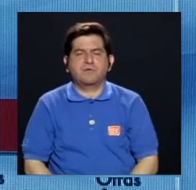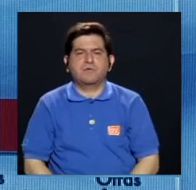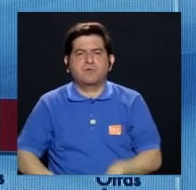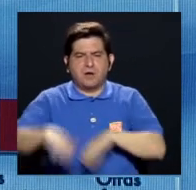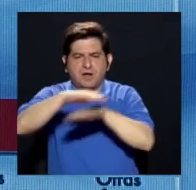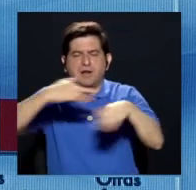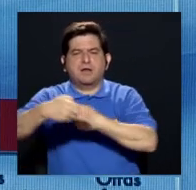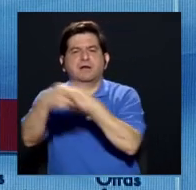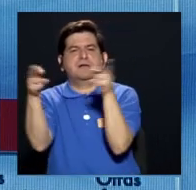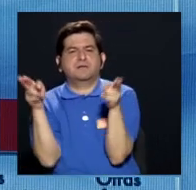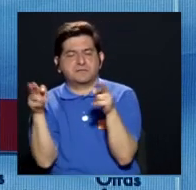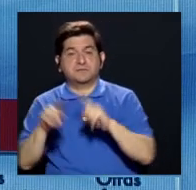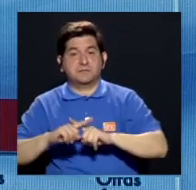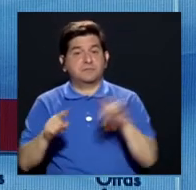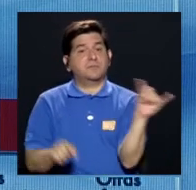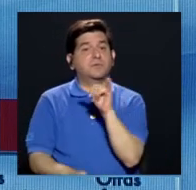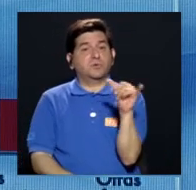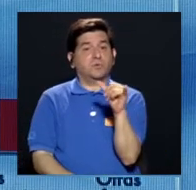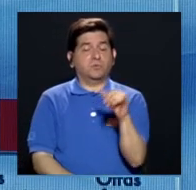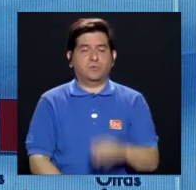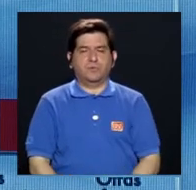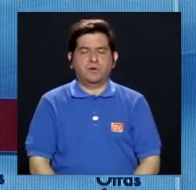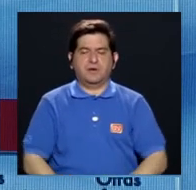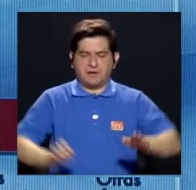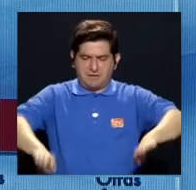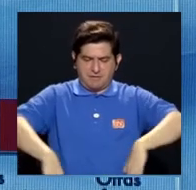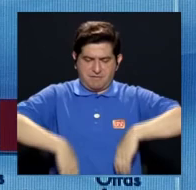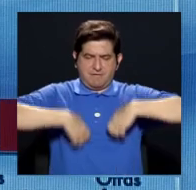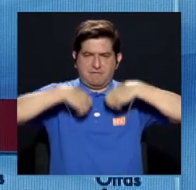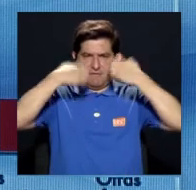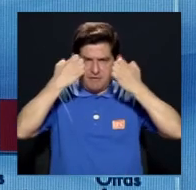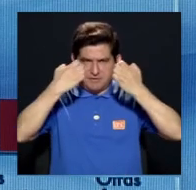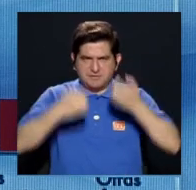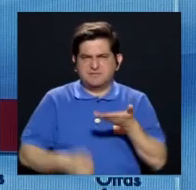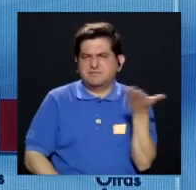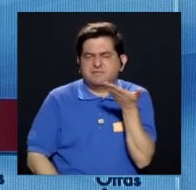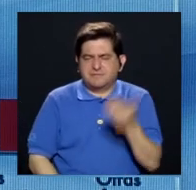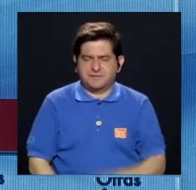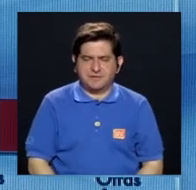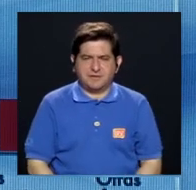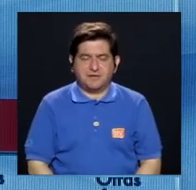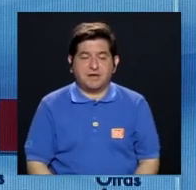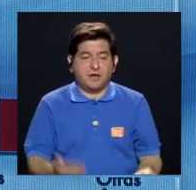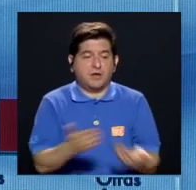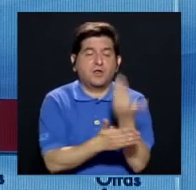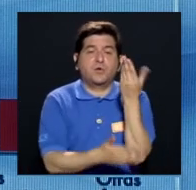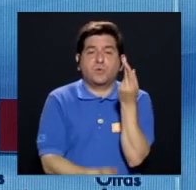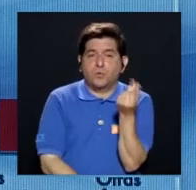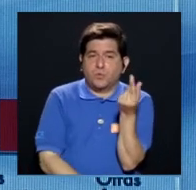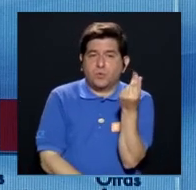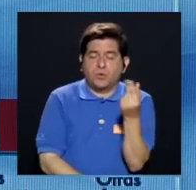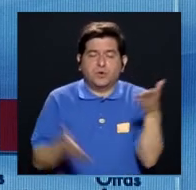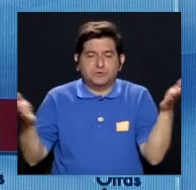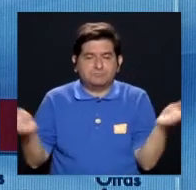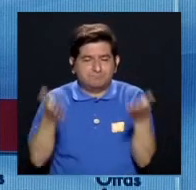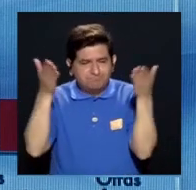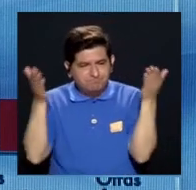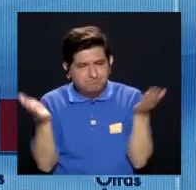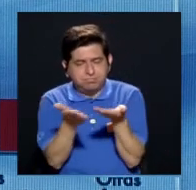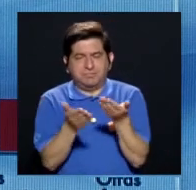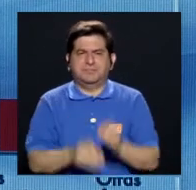sedes regionales, pero también la existencia de nuevos fondos que